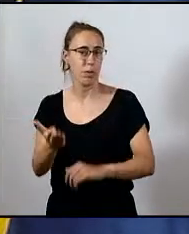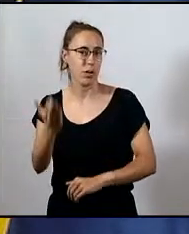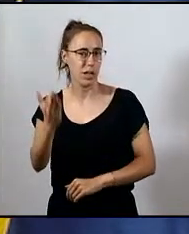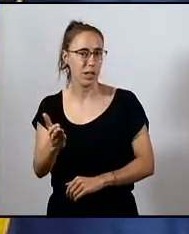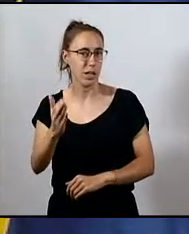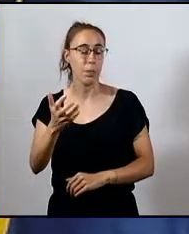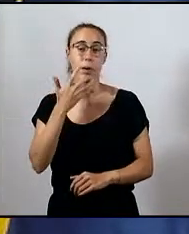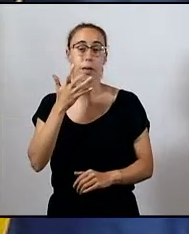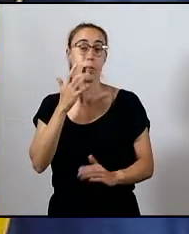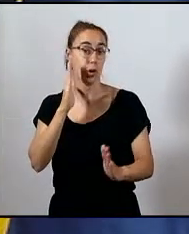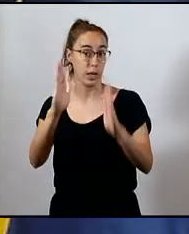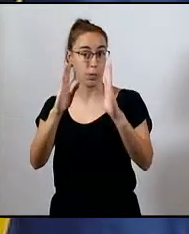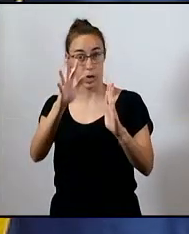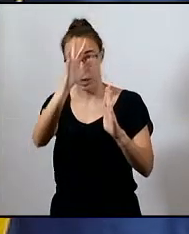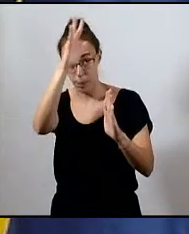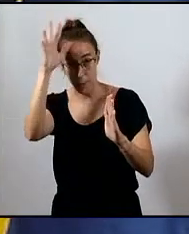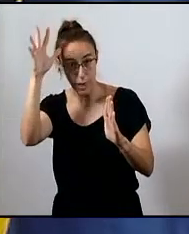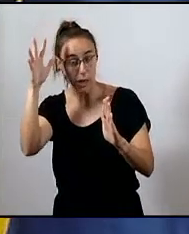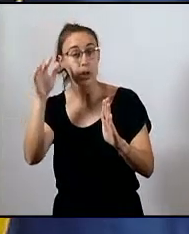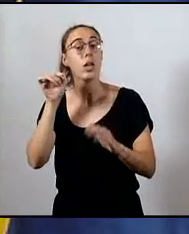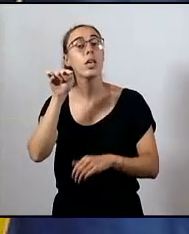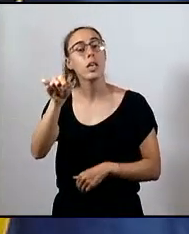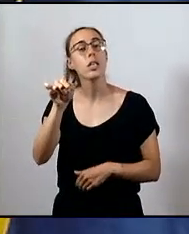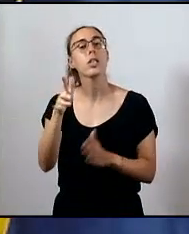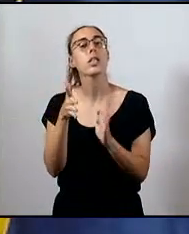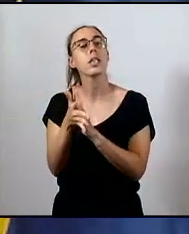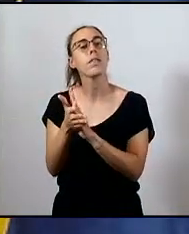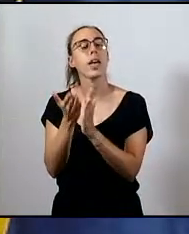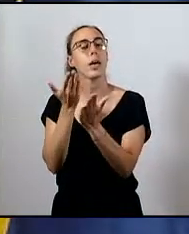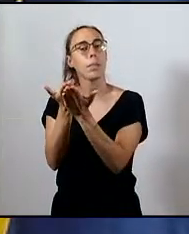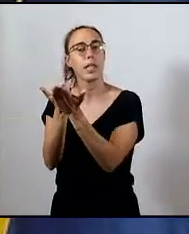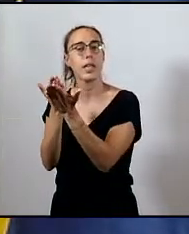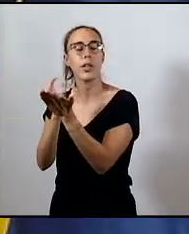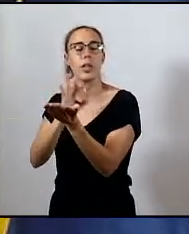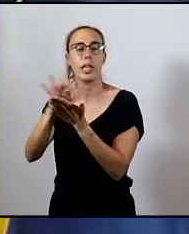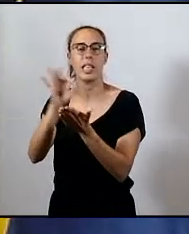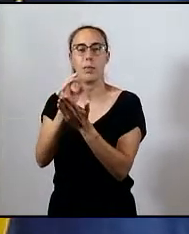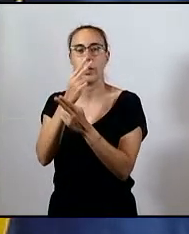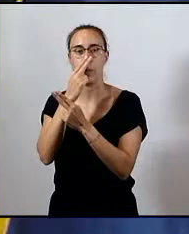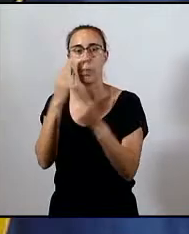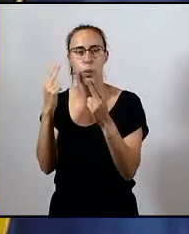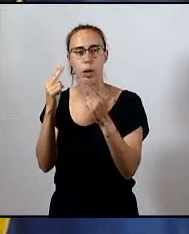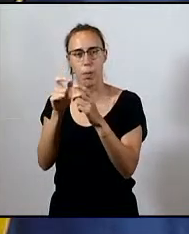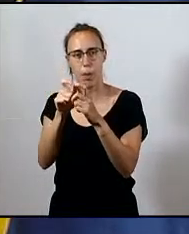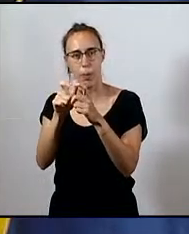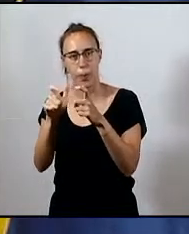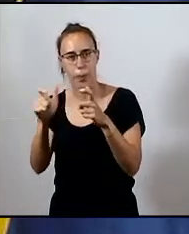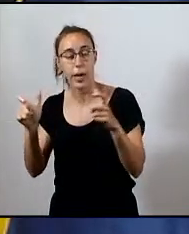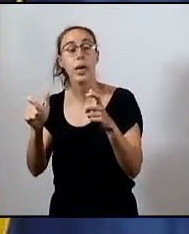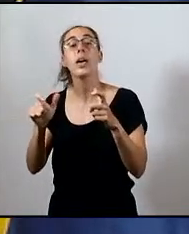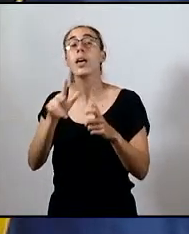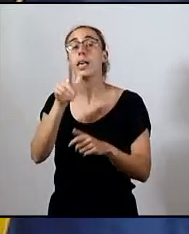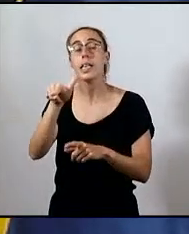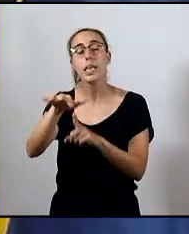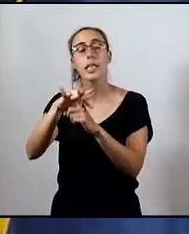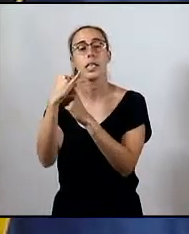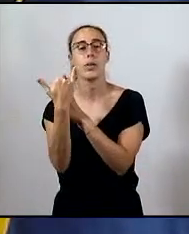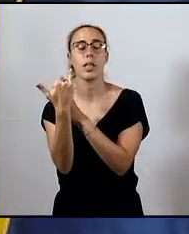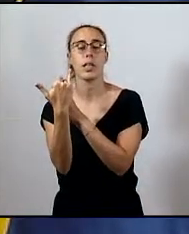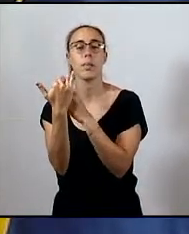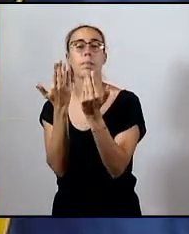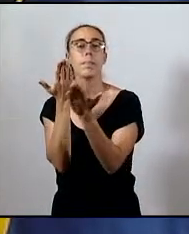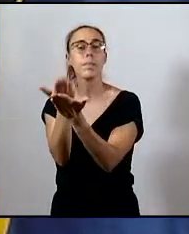en verano, lo que se traduce en una mayor demanda de servicios públicos. En estos casos, podrán pedir la prestación